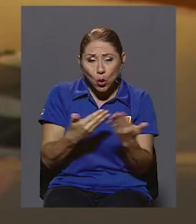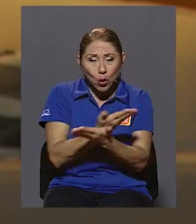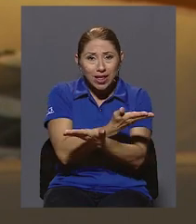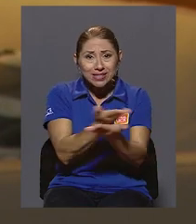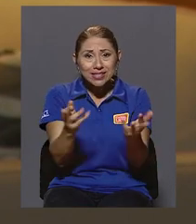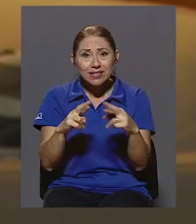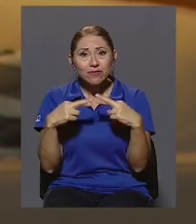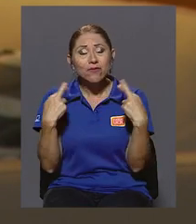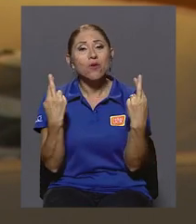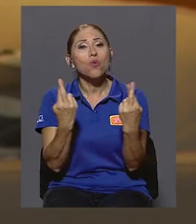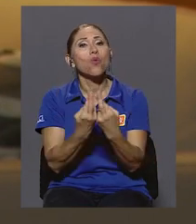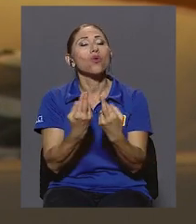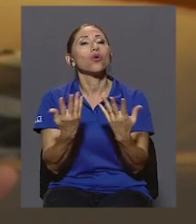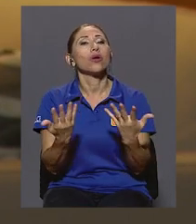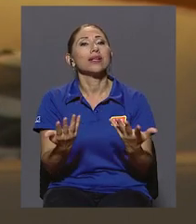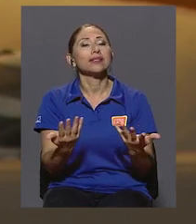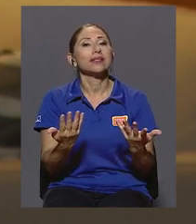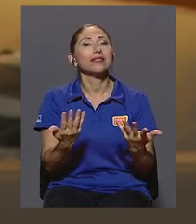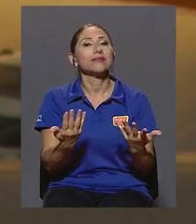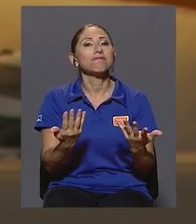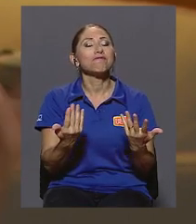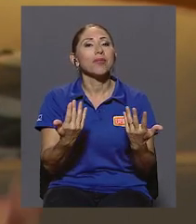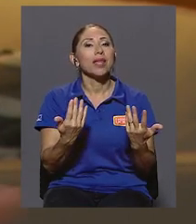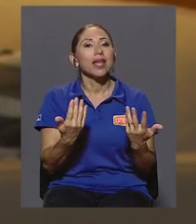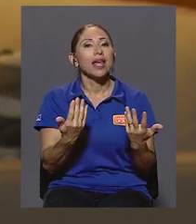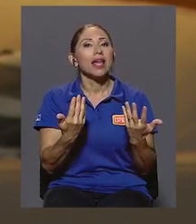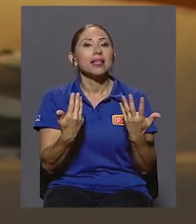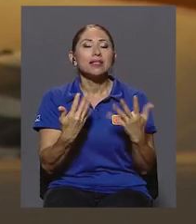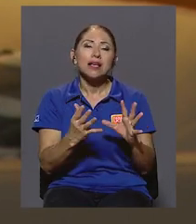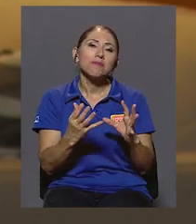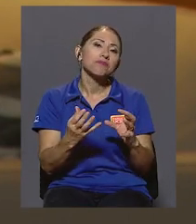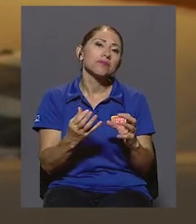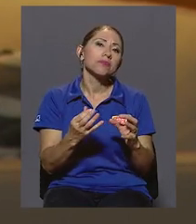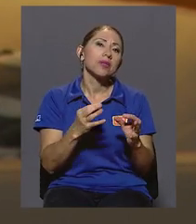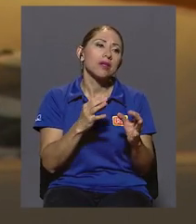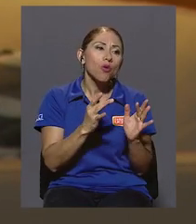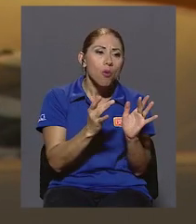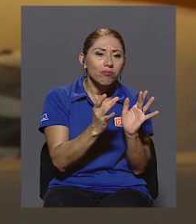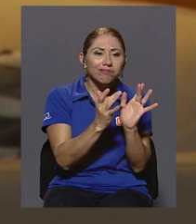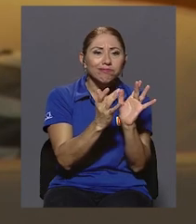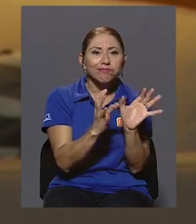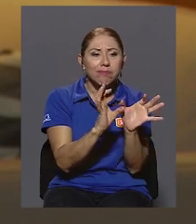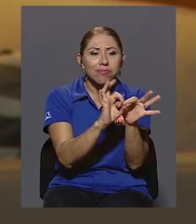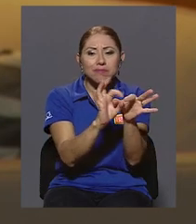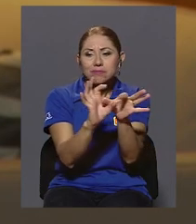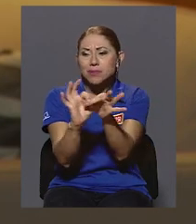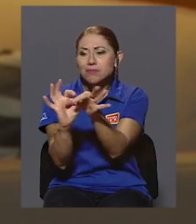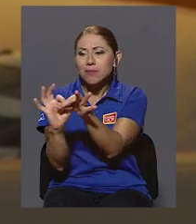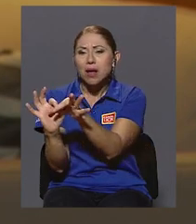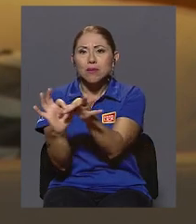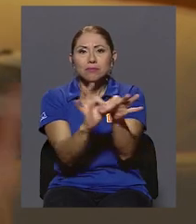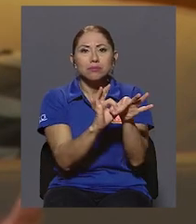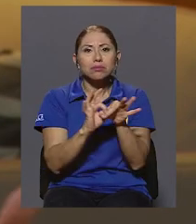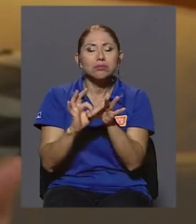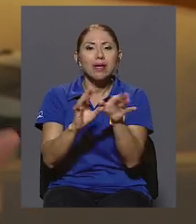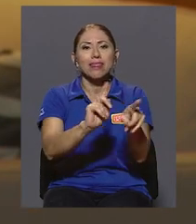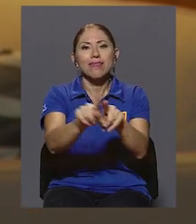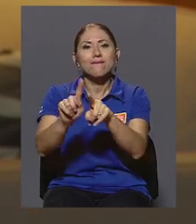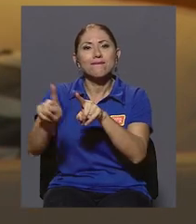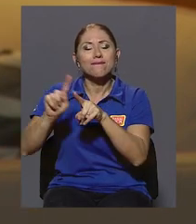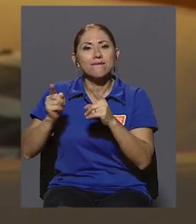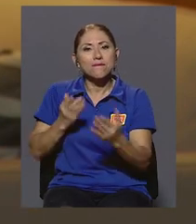estas reuniones apuntan a articular muy diferentes propuestas que